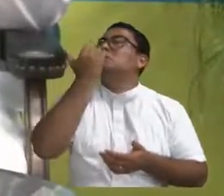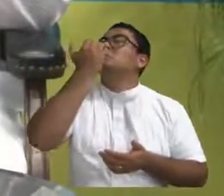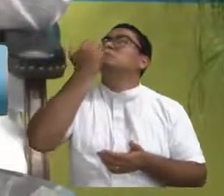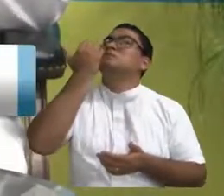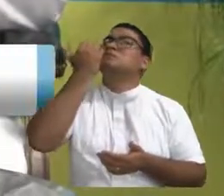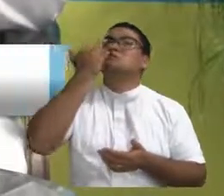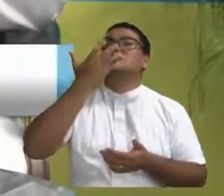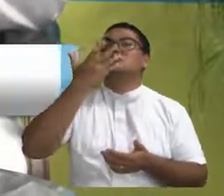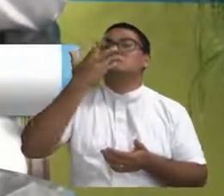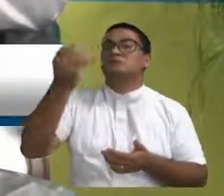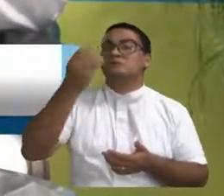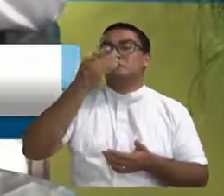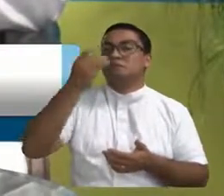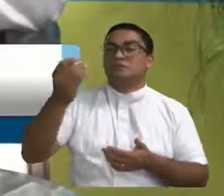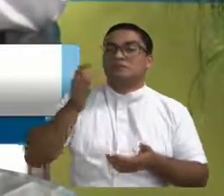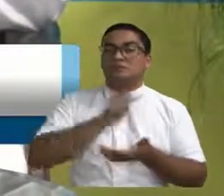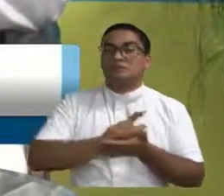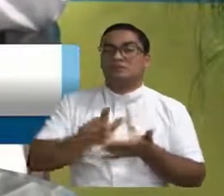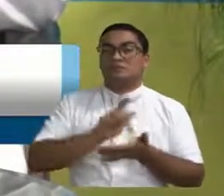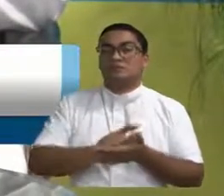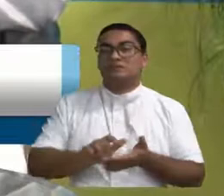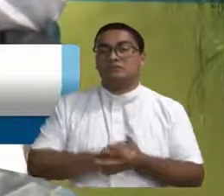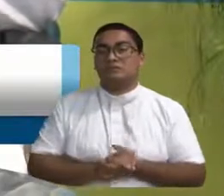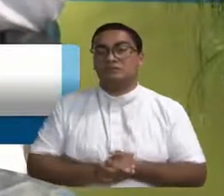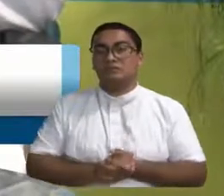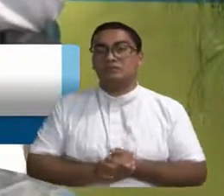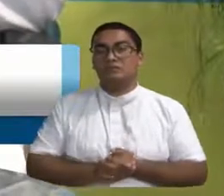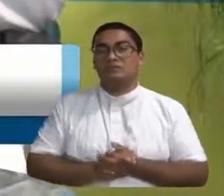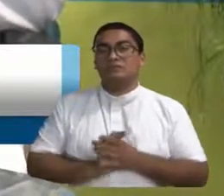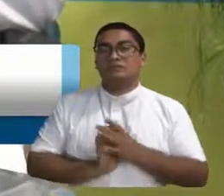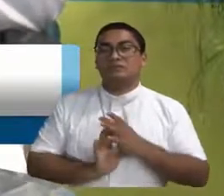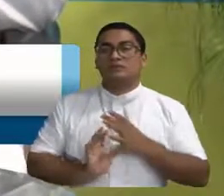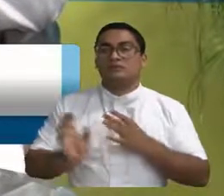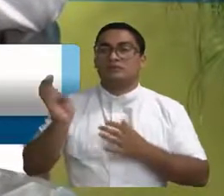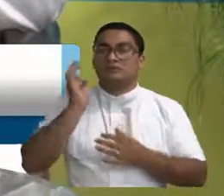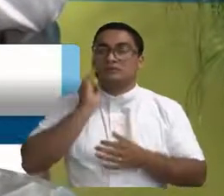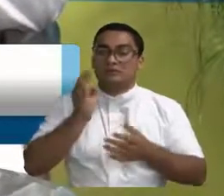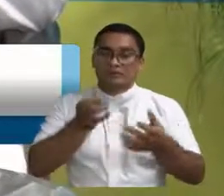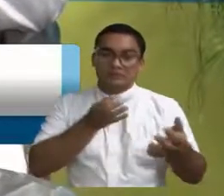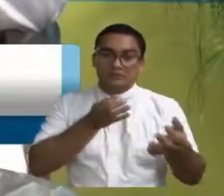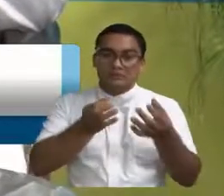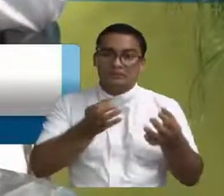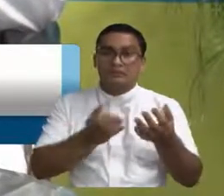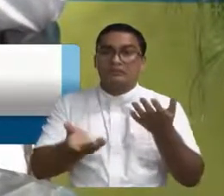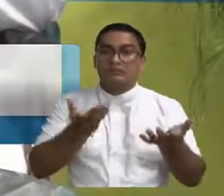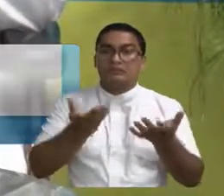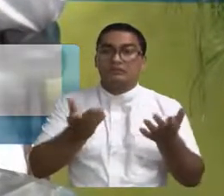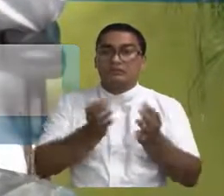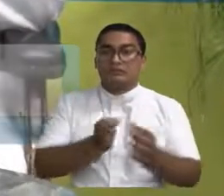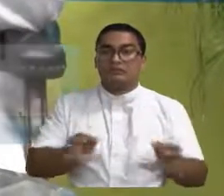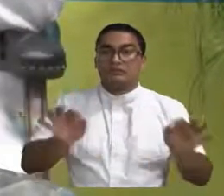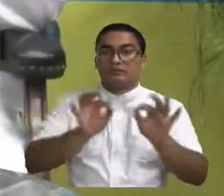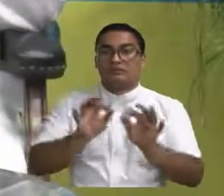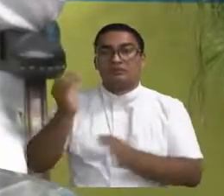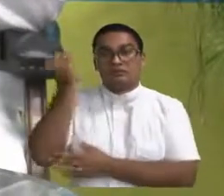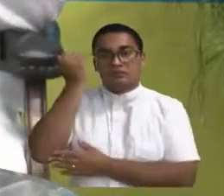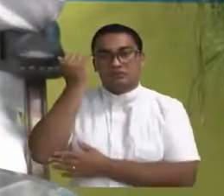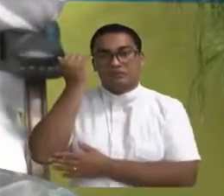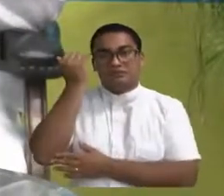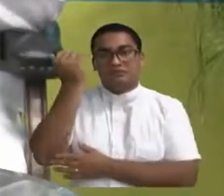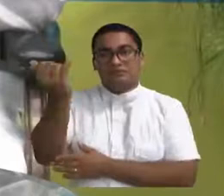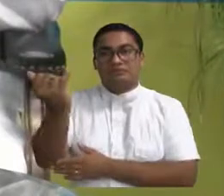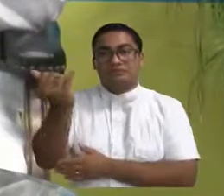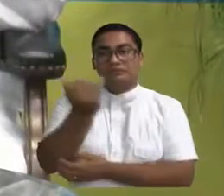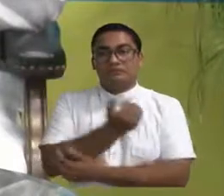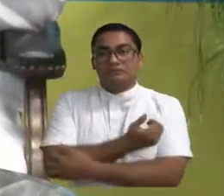hasta de 5 cc. Entonces, yo le explico a las mamás de que La técnica ideal es echar